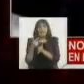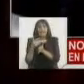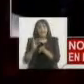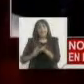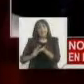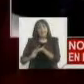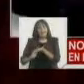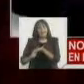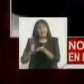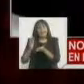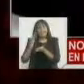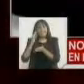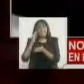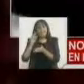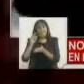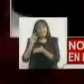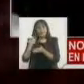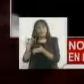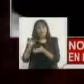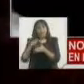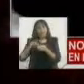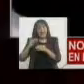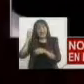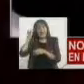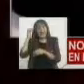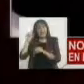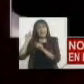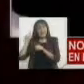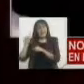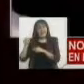de mitos y de narrativa imaginativa,